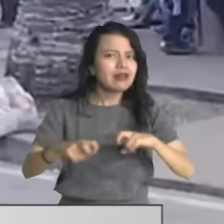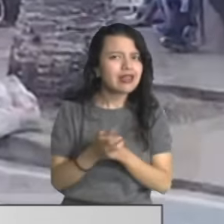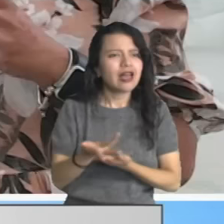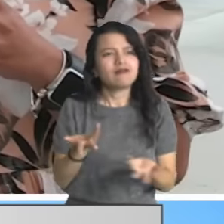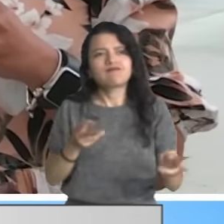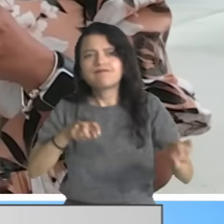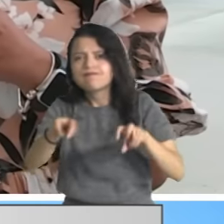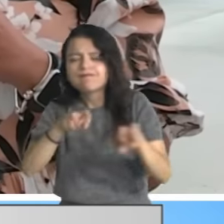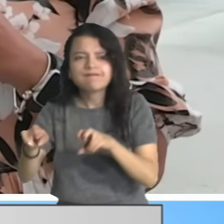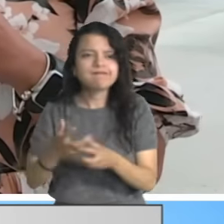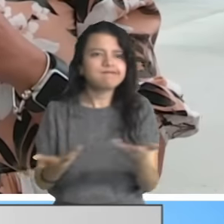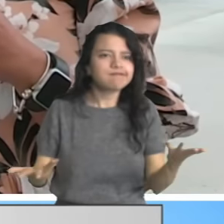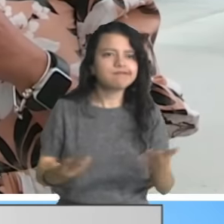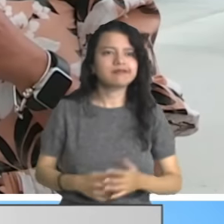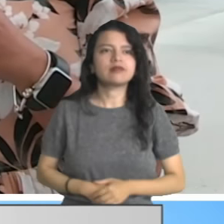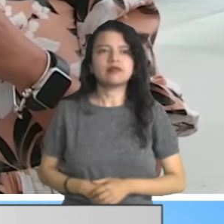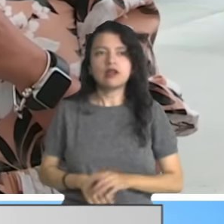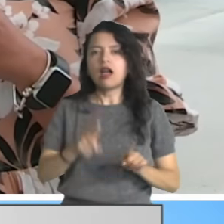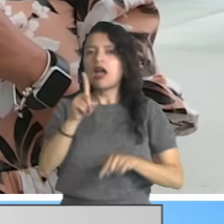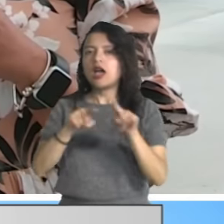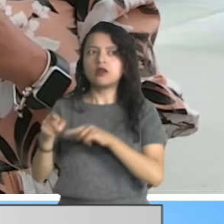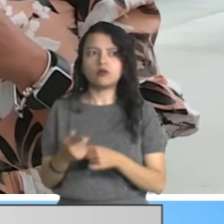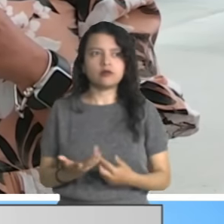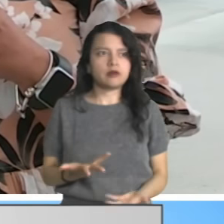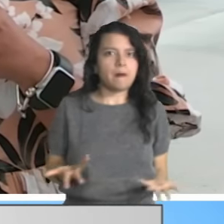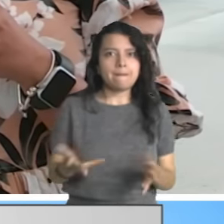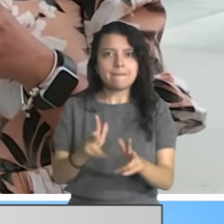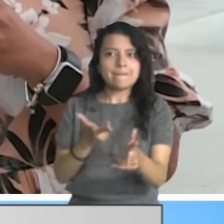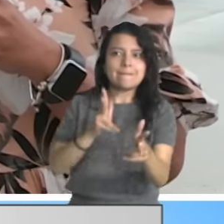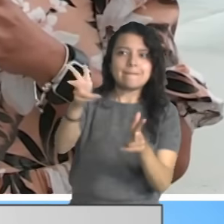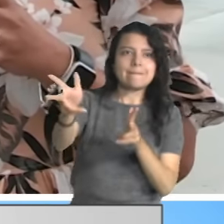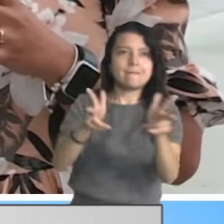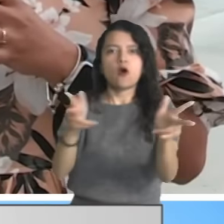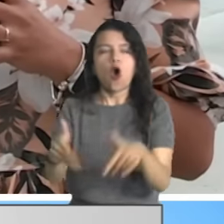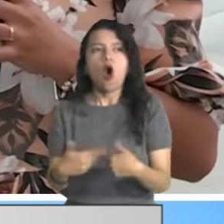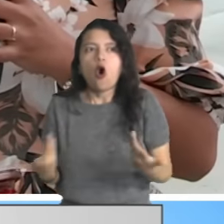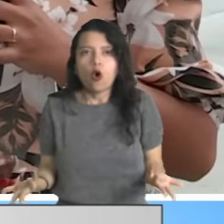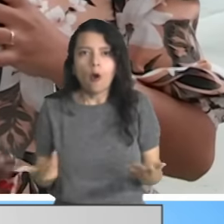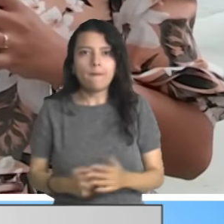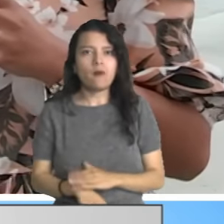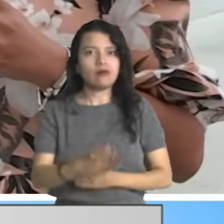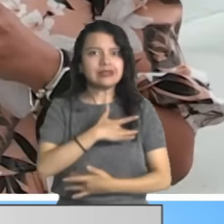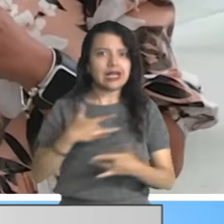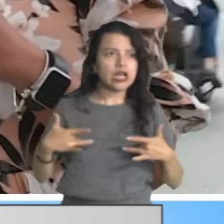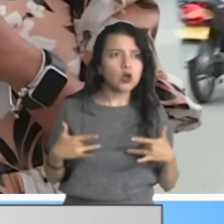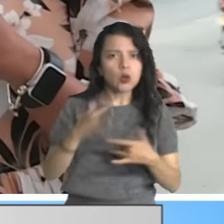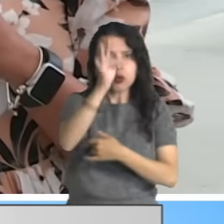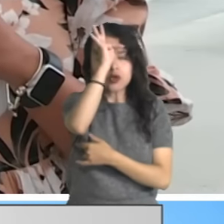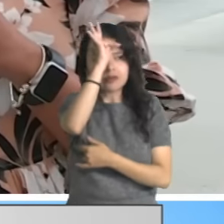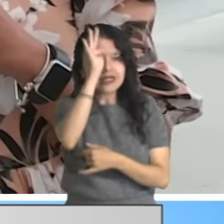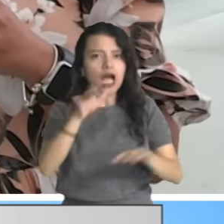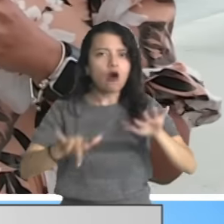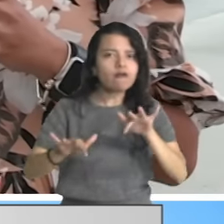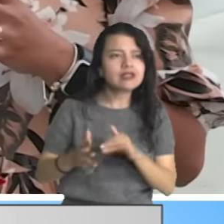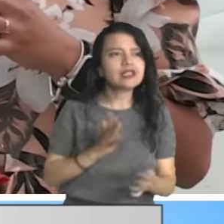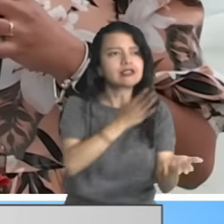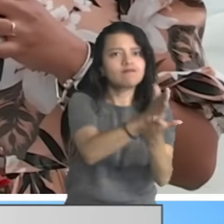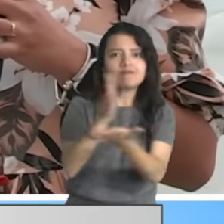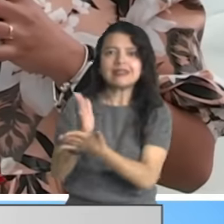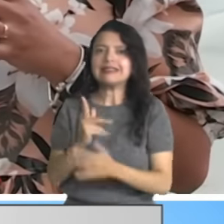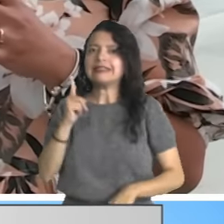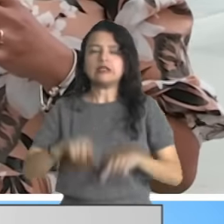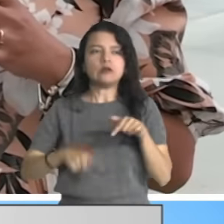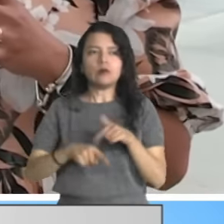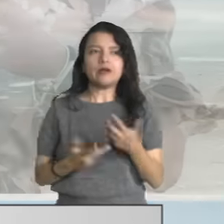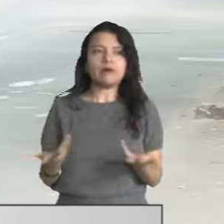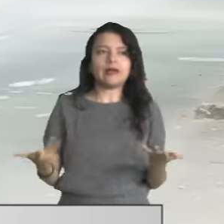quienes aseguran haber presentado dificultades para desplazarse hacia centros asistenciales y oficinas ubicadas en este sector de la capital